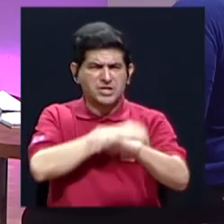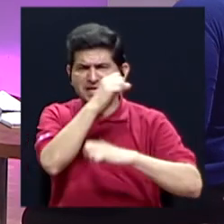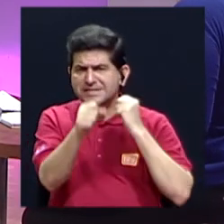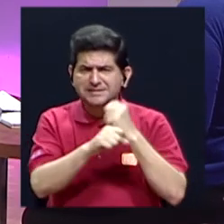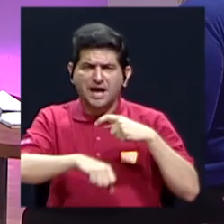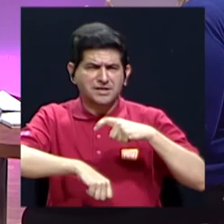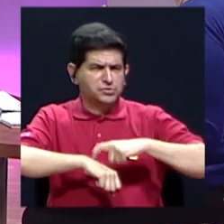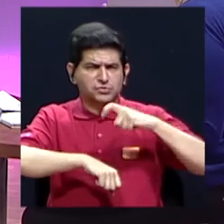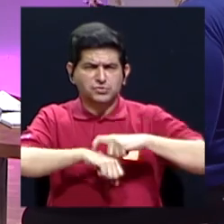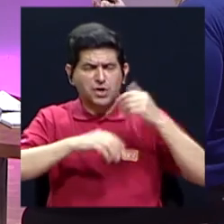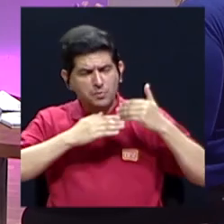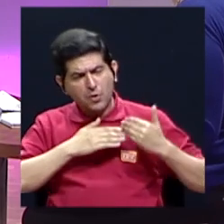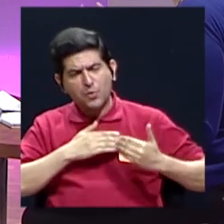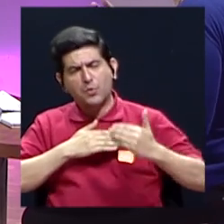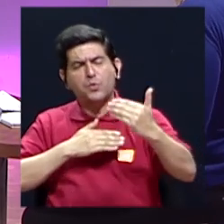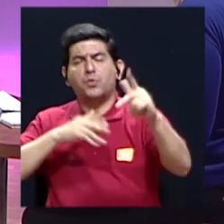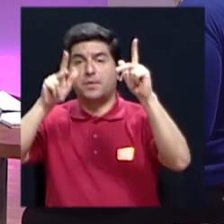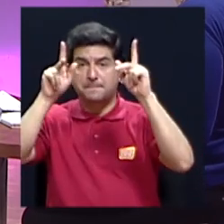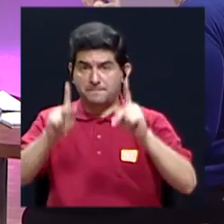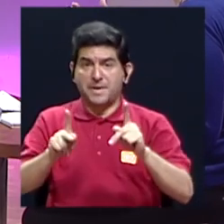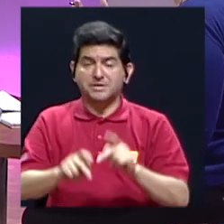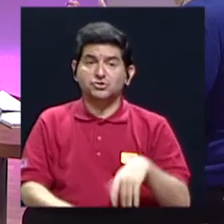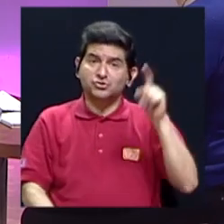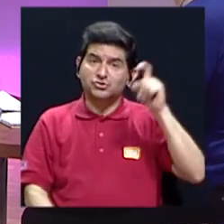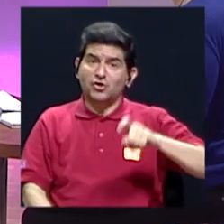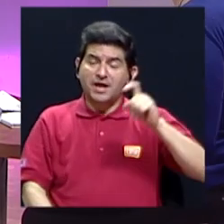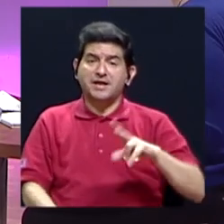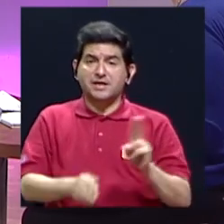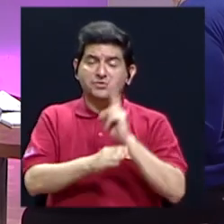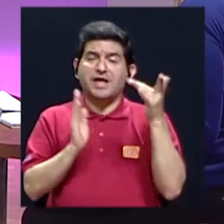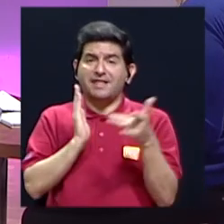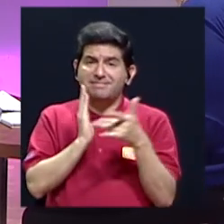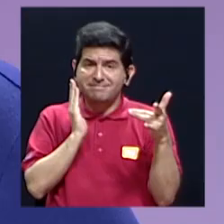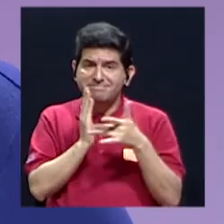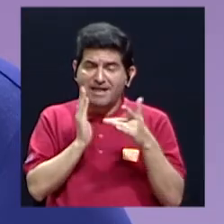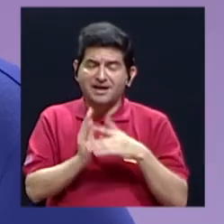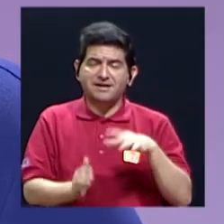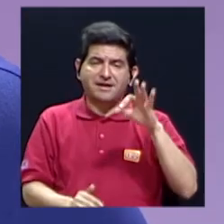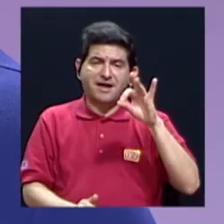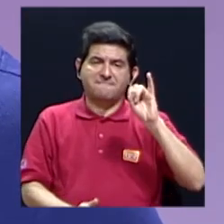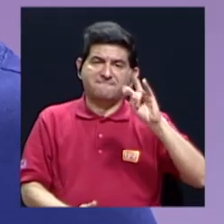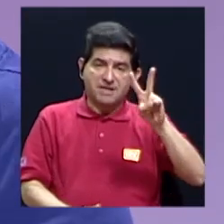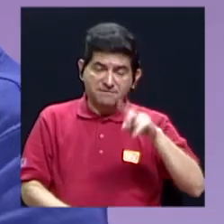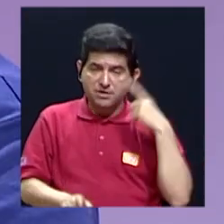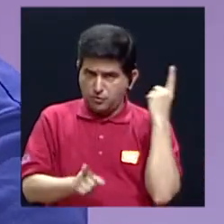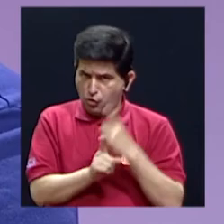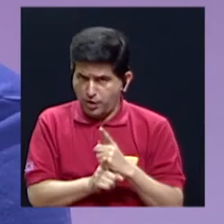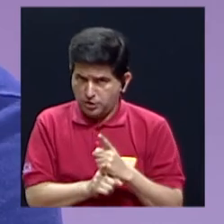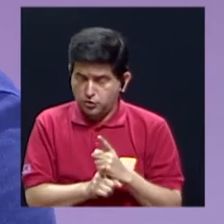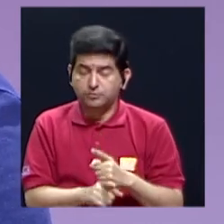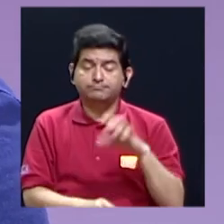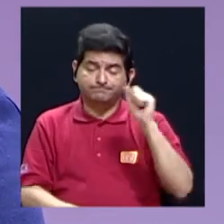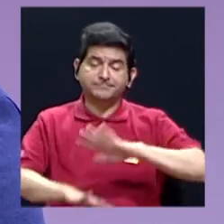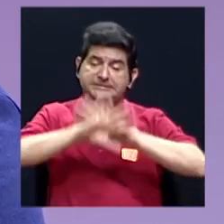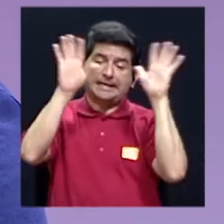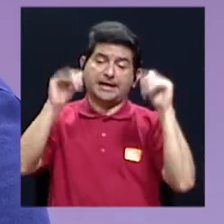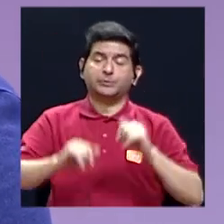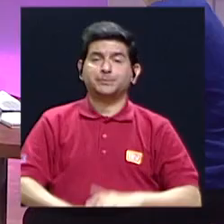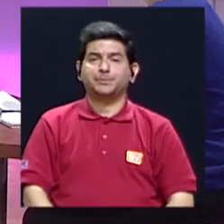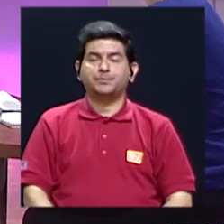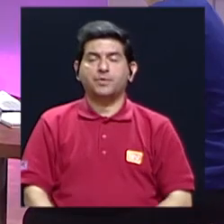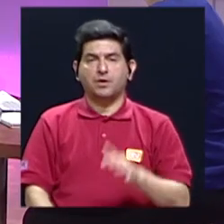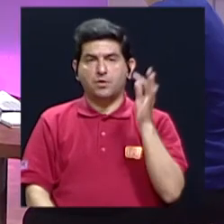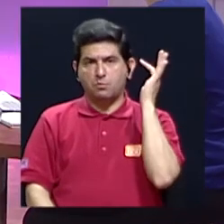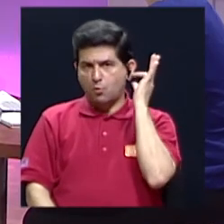es un periodo largo para una persona que está necesitando utilizar una técnica de fertilización in vitro, ¿cierto? Sí, claro, porque